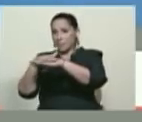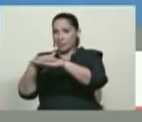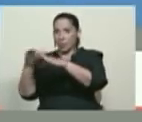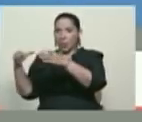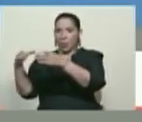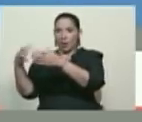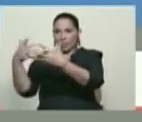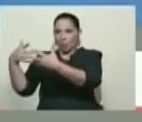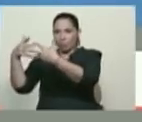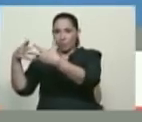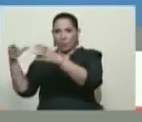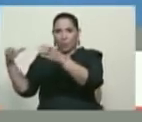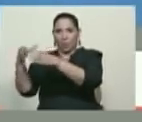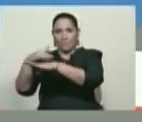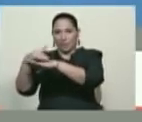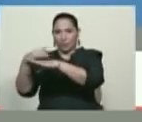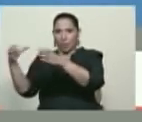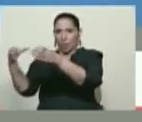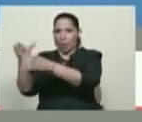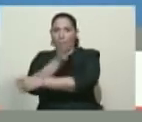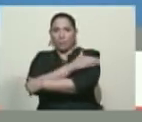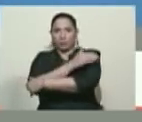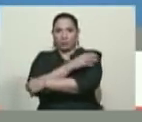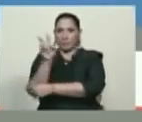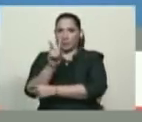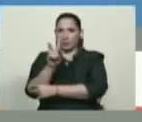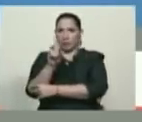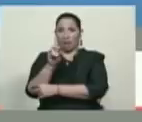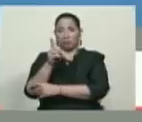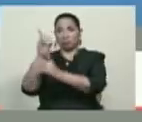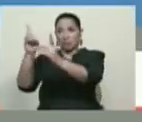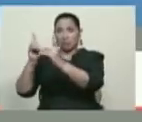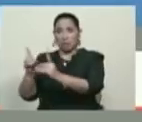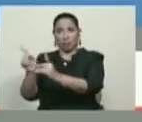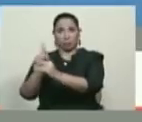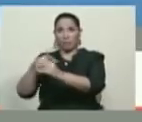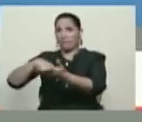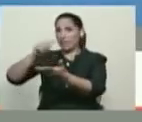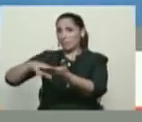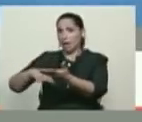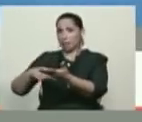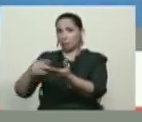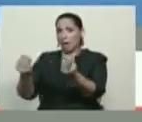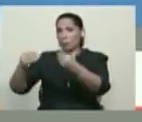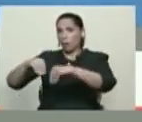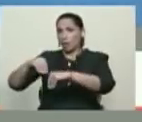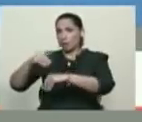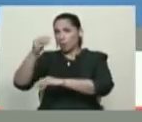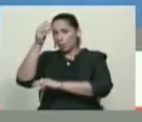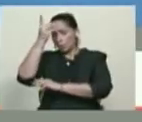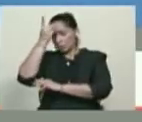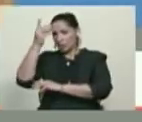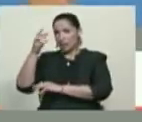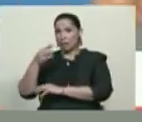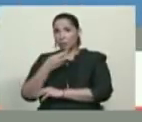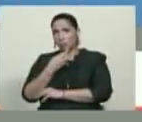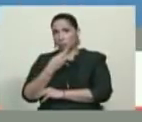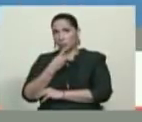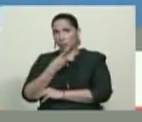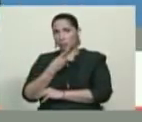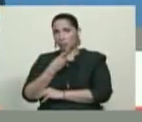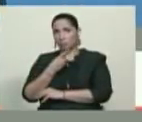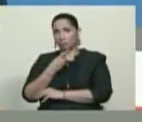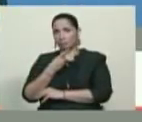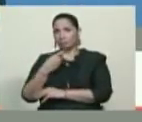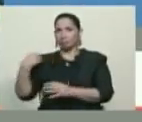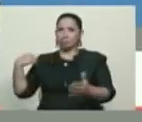venezolana, decidieron no firmar el acuerdo de Santo Domingo. De ese acuerdo, sin embargo, surgió todo este periodo de